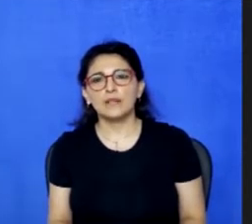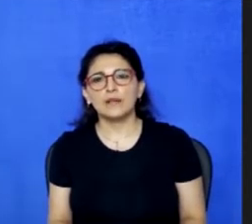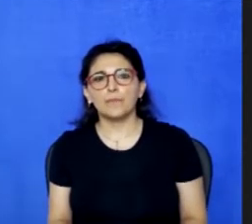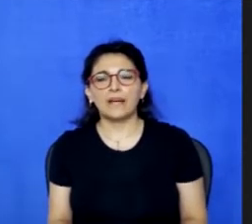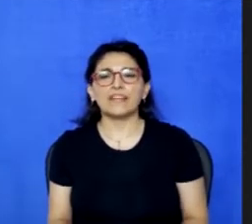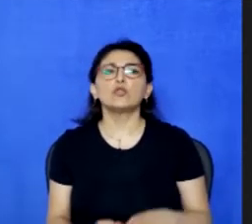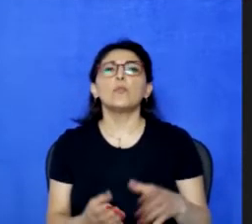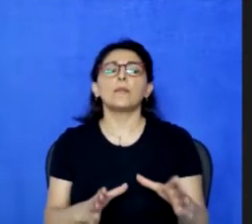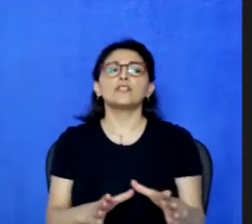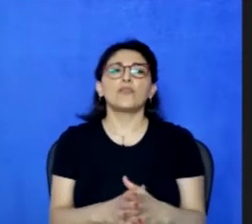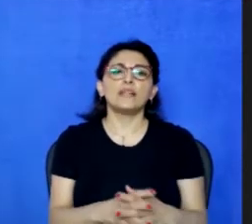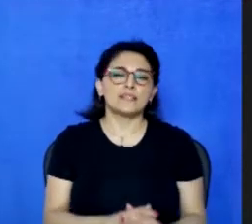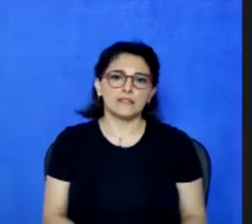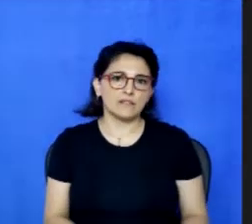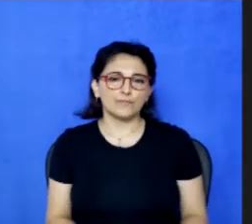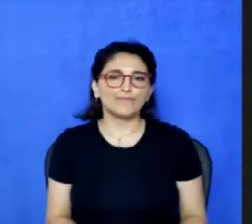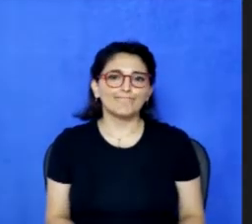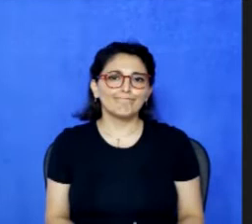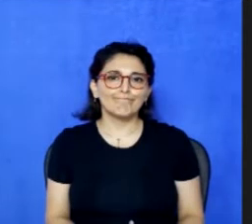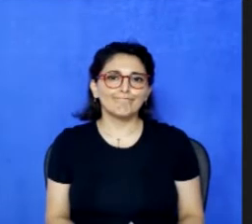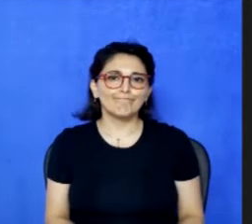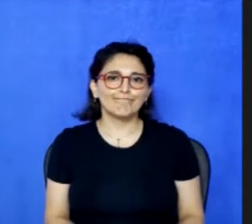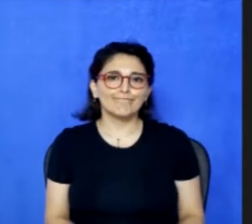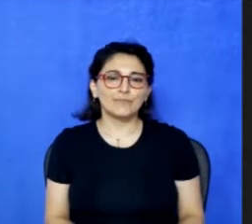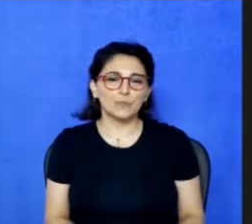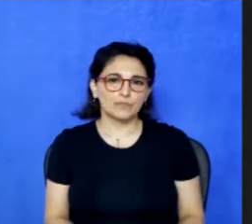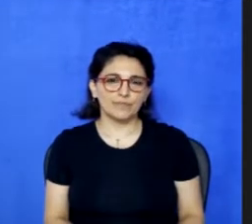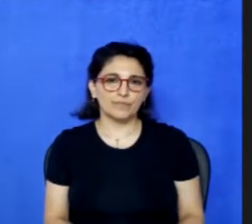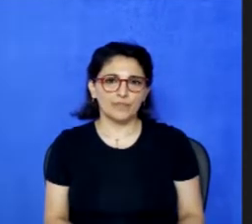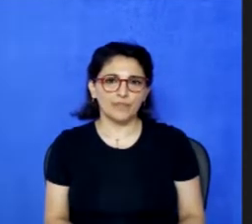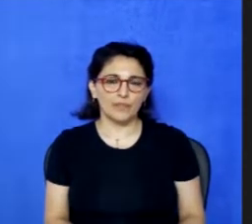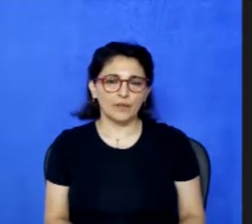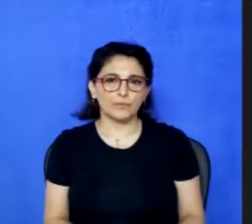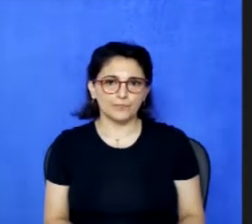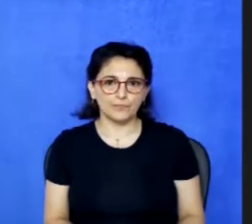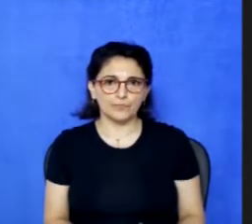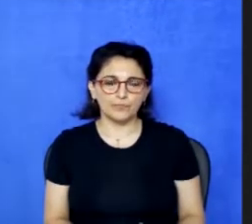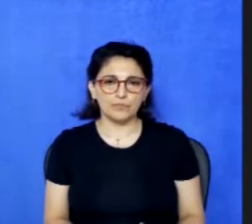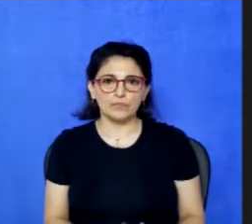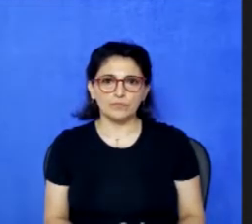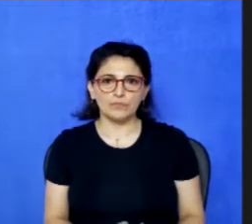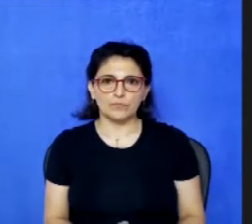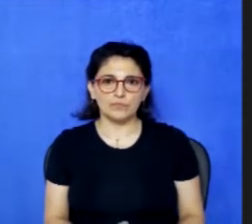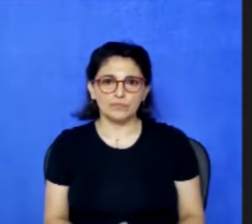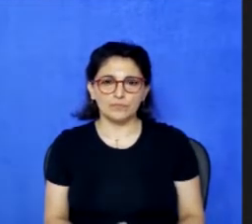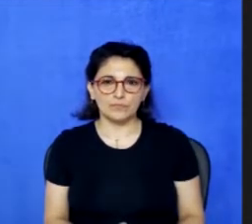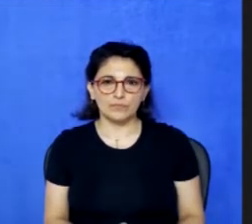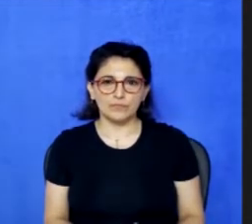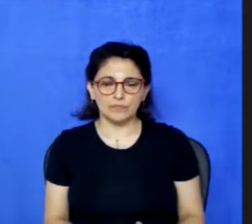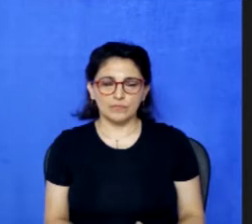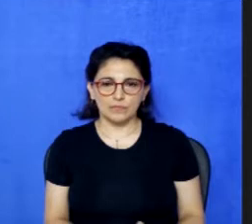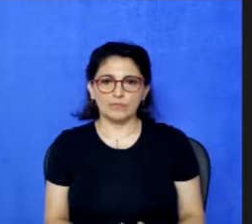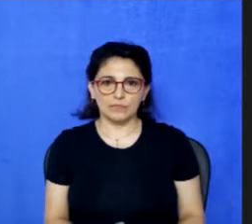lo mío no. Es un momento feliz. Claro, ahora los momentos felices me lo tengo que hacer acá.